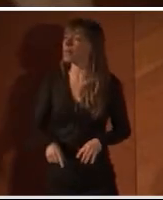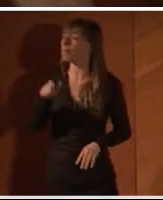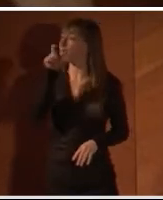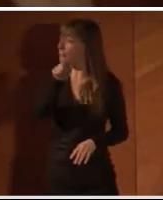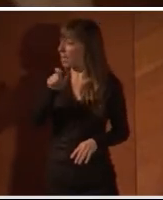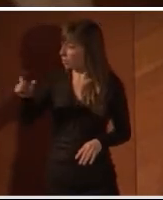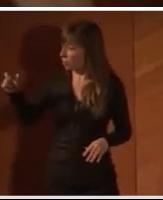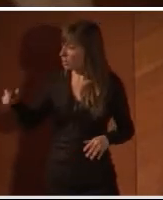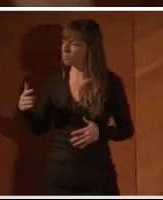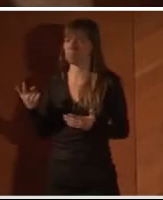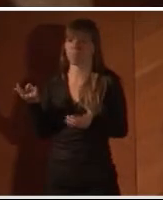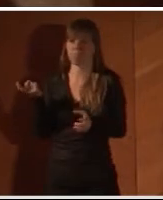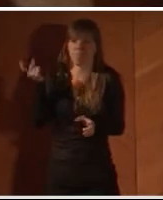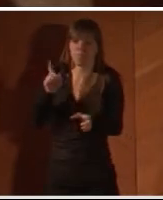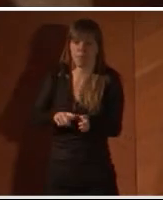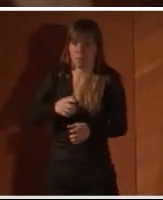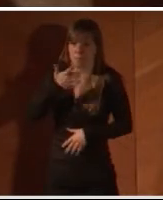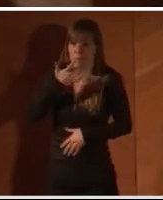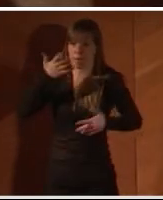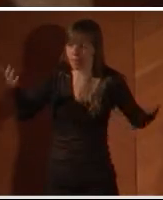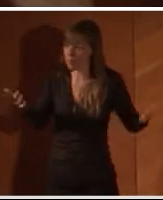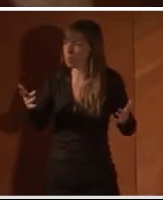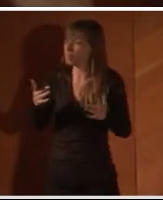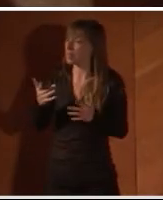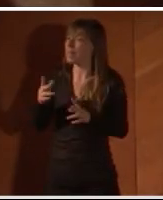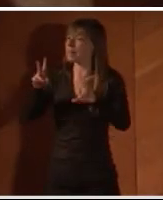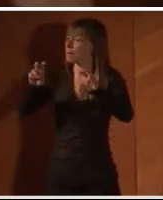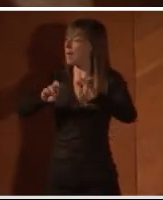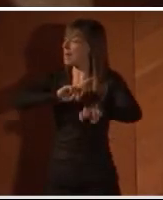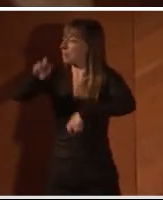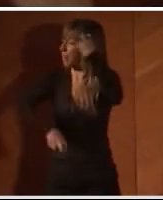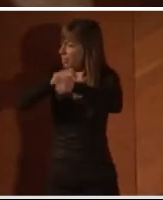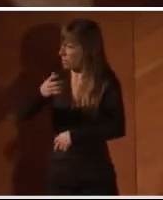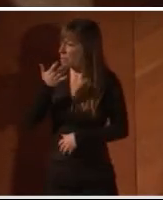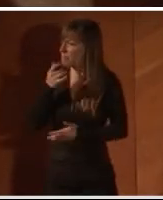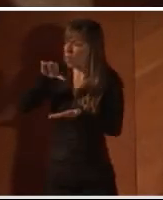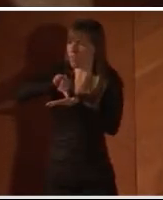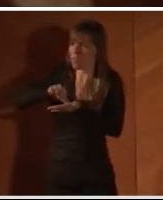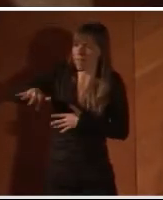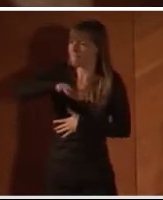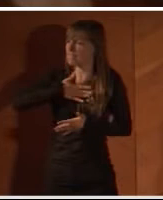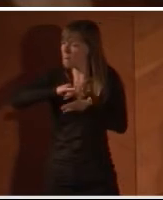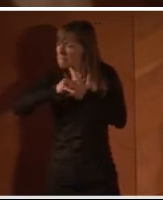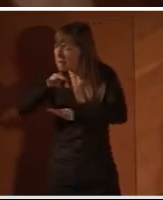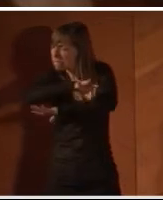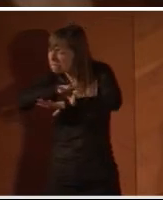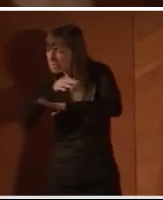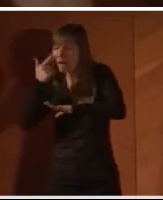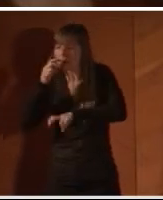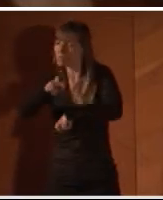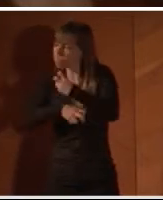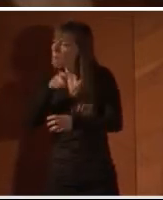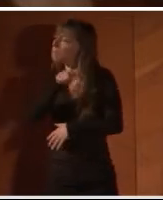en procesos más complejos, por ejemplo, la remodelación de una ciudad. Todo esto va a poder hacer